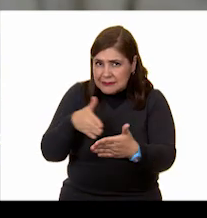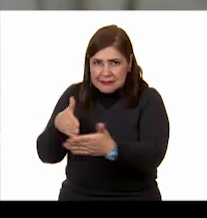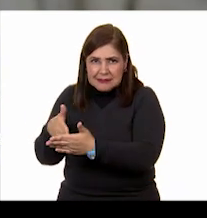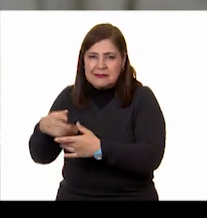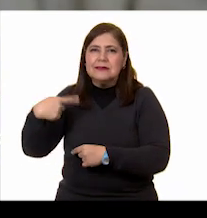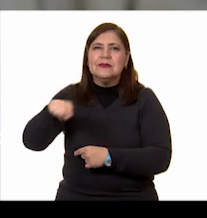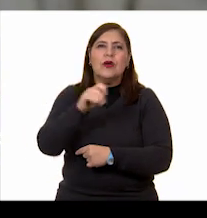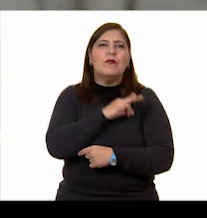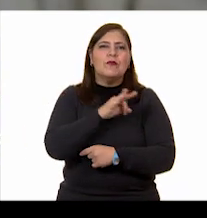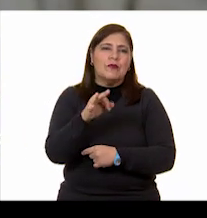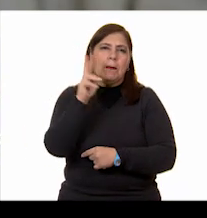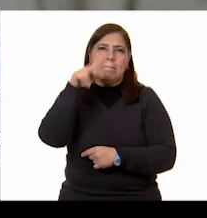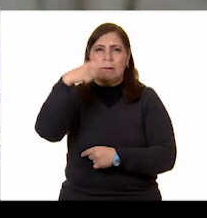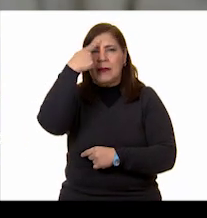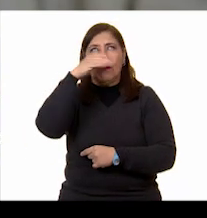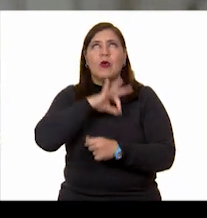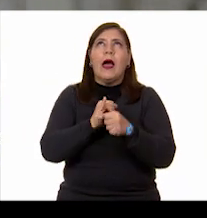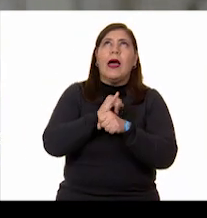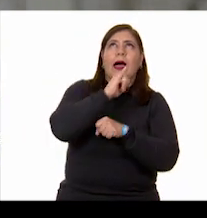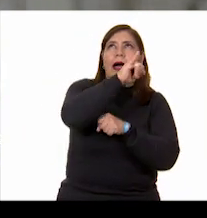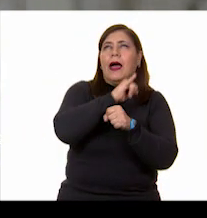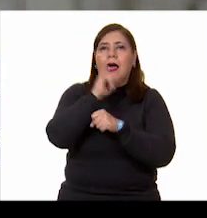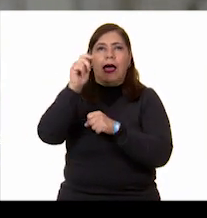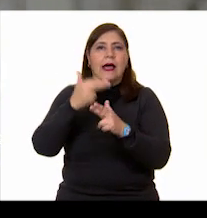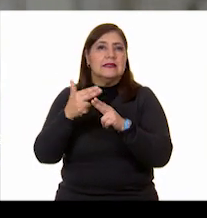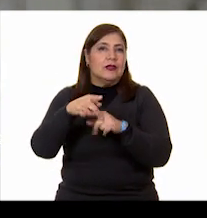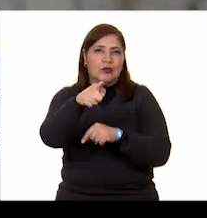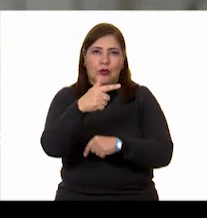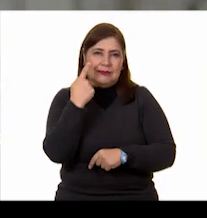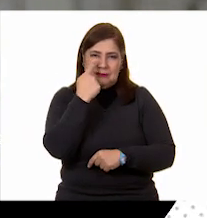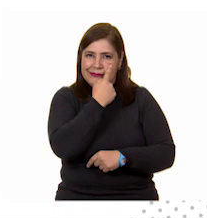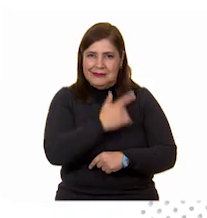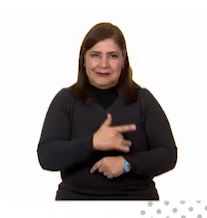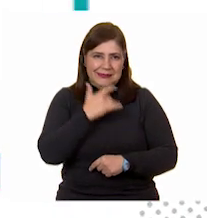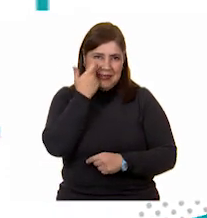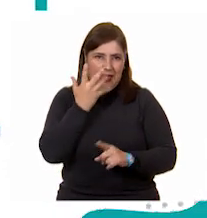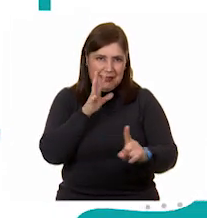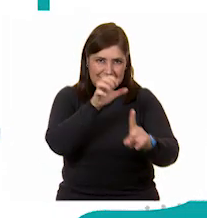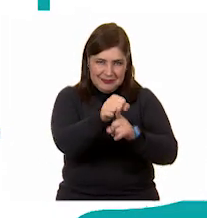límites solamente se crearon para marcar la distancia hasta donde tú quieres llegar.